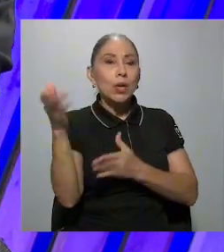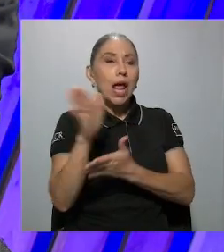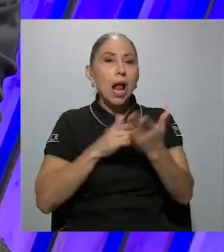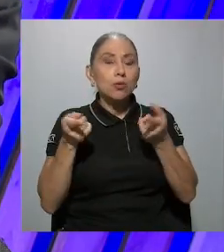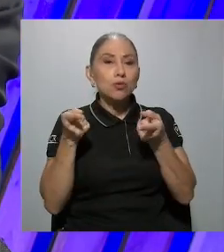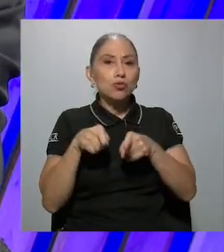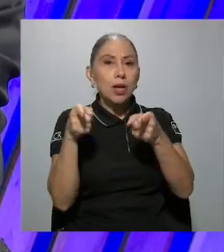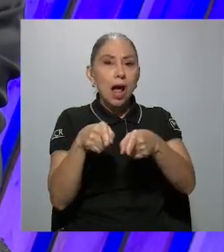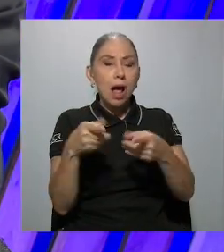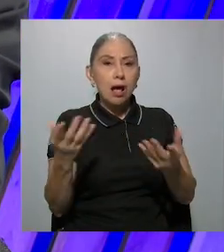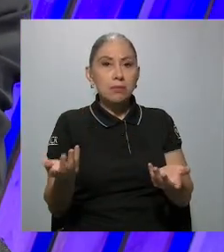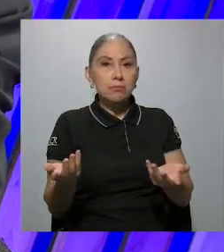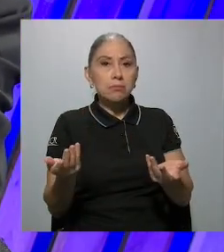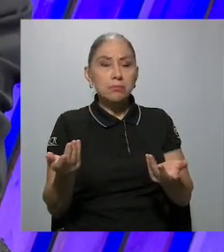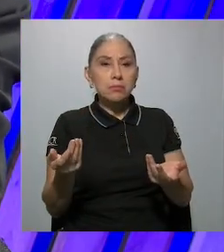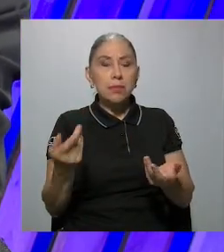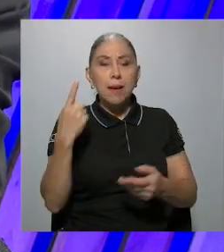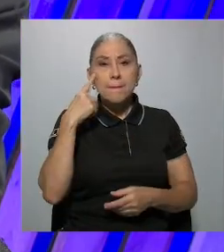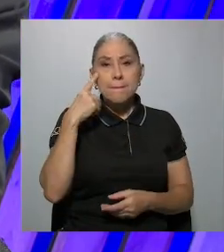en algunos casos,